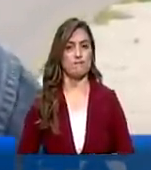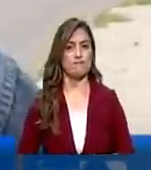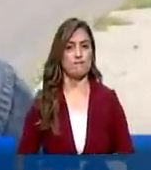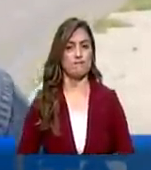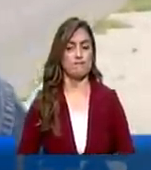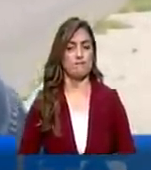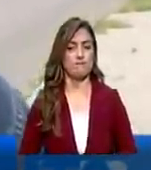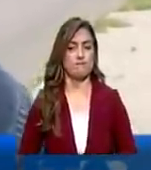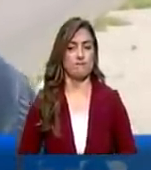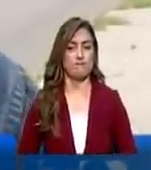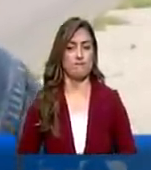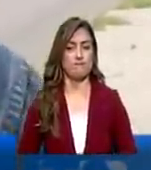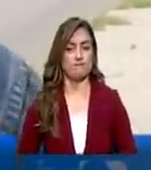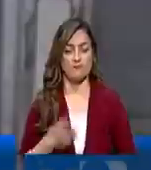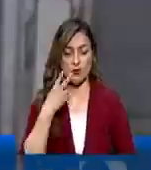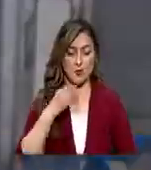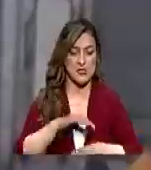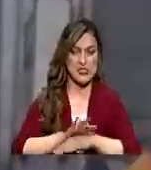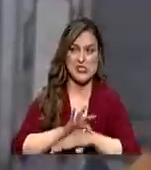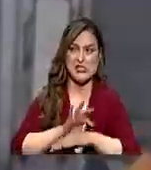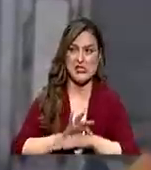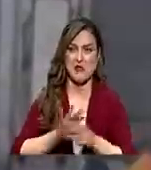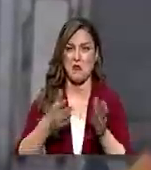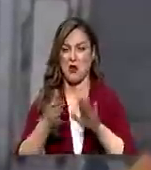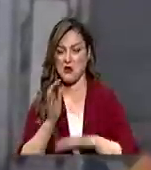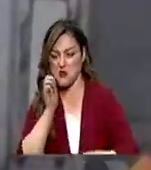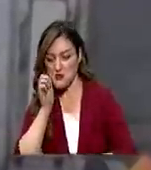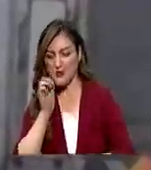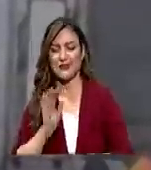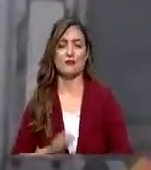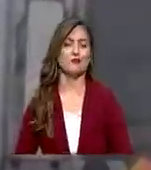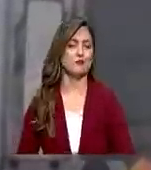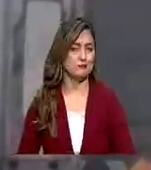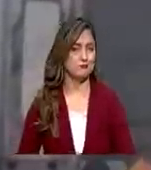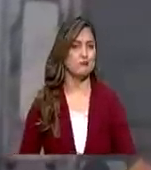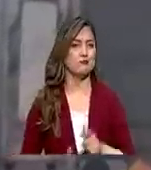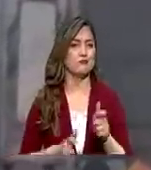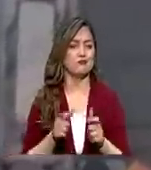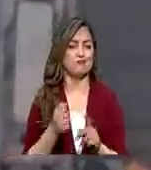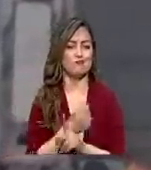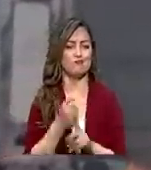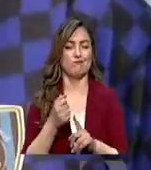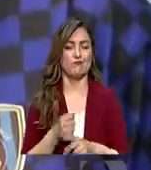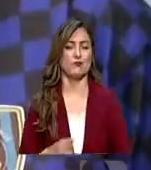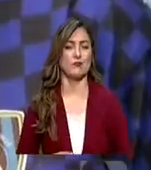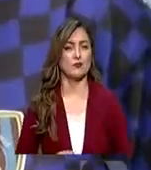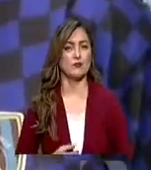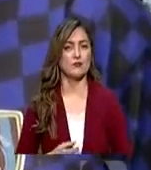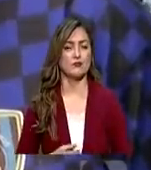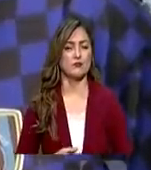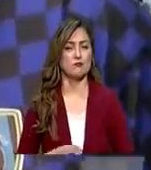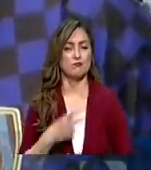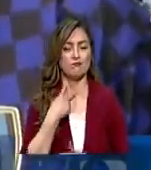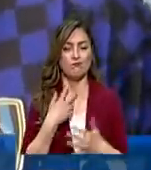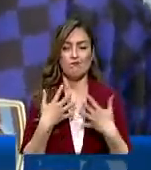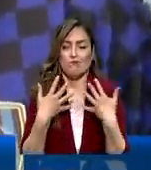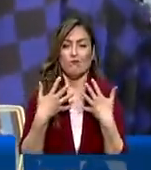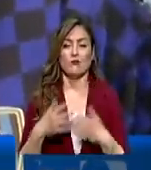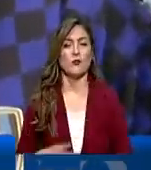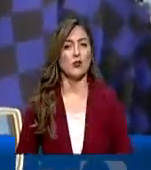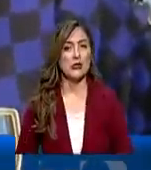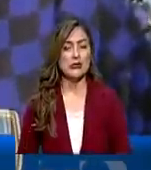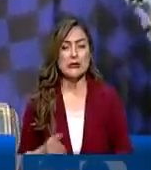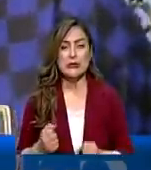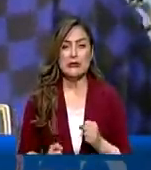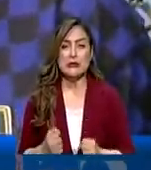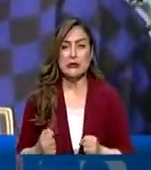última vez pensaron que estaba muerto también. Con algunos moradores ya tuvo incluso reacciones violentas. El susto, porque a veces uno se sale